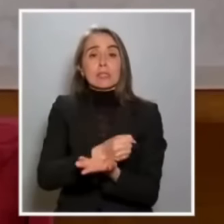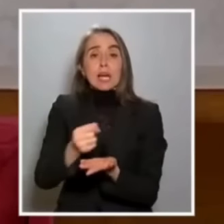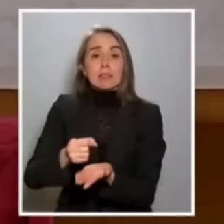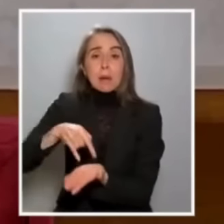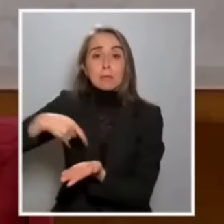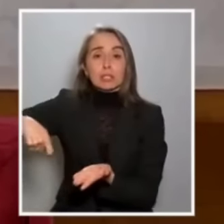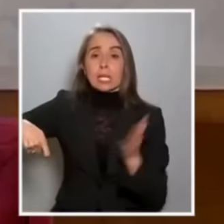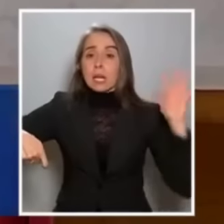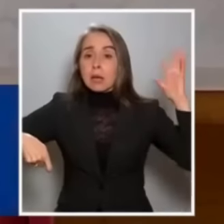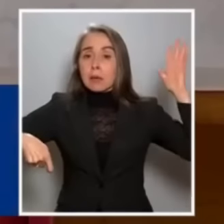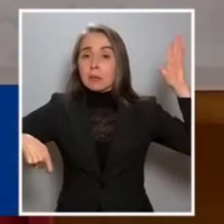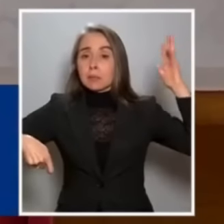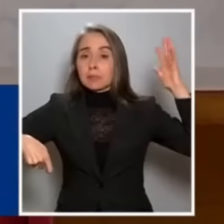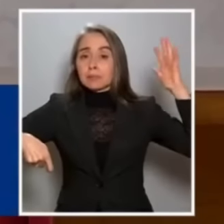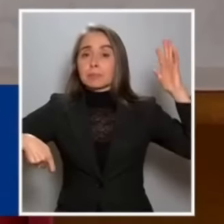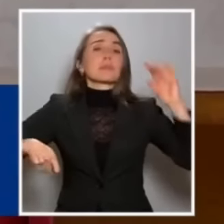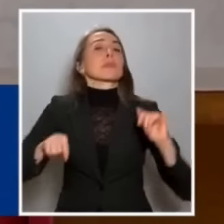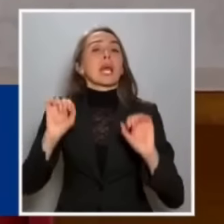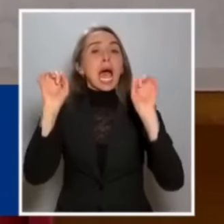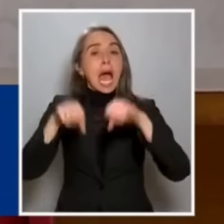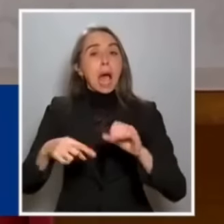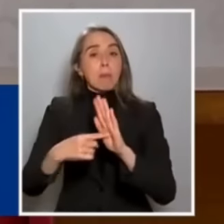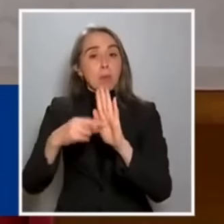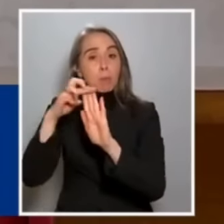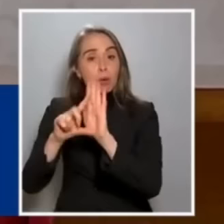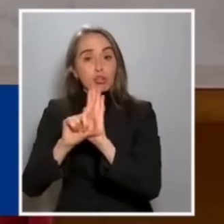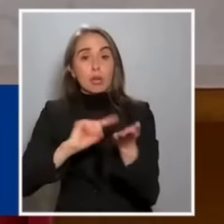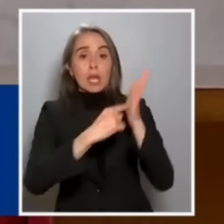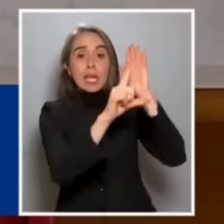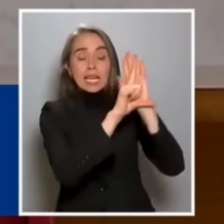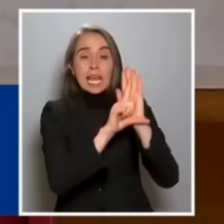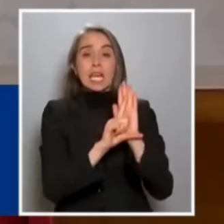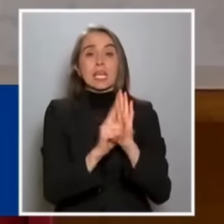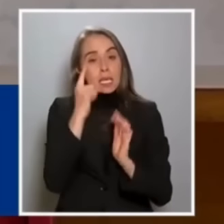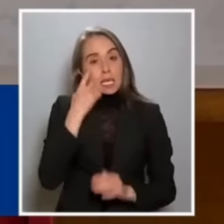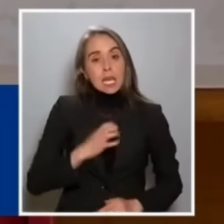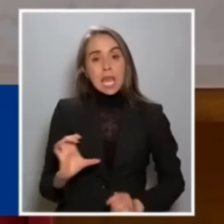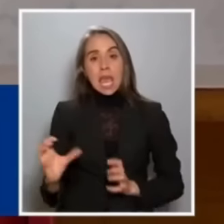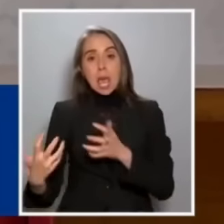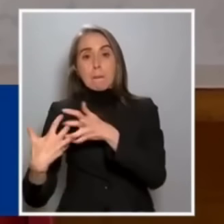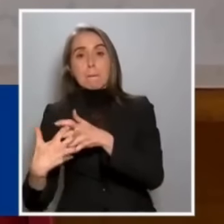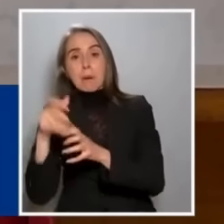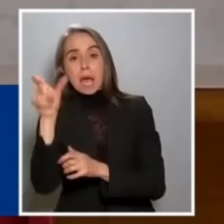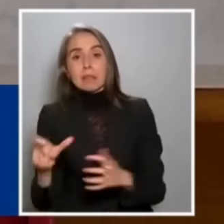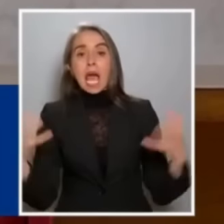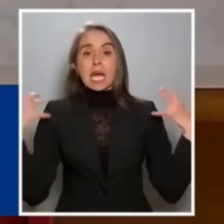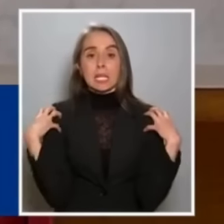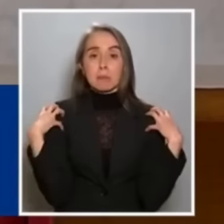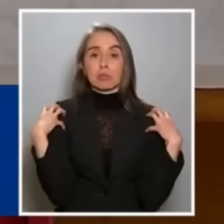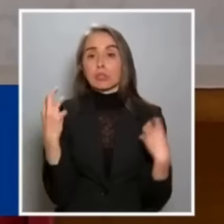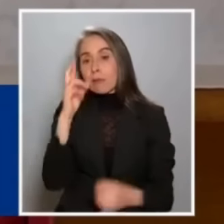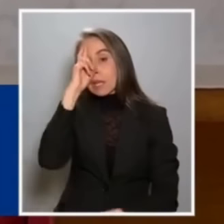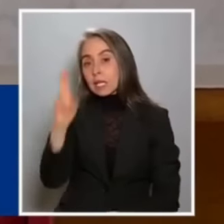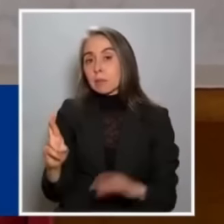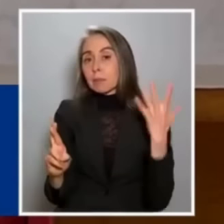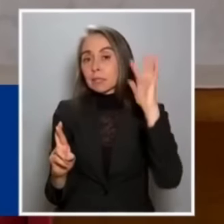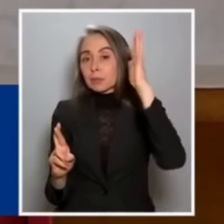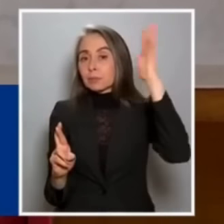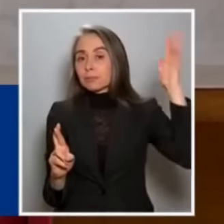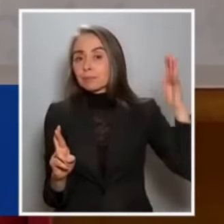Porque aprobar esta ley es un acto de empatía, de responsabilidad y de respeto.